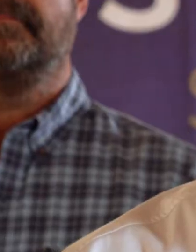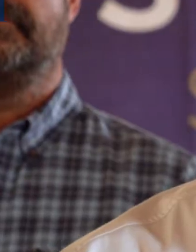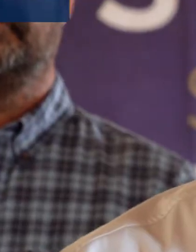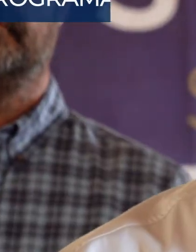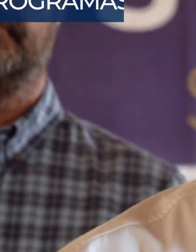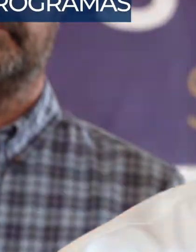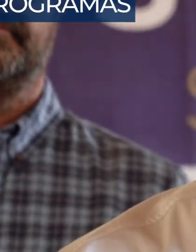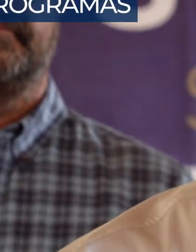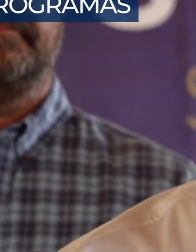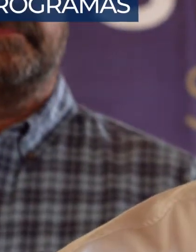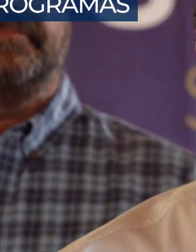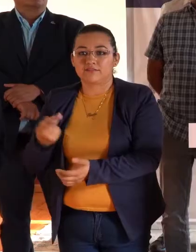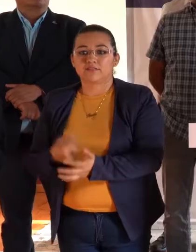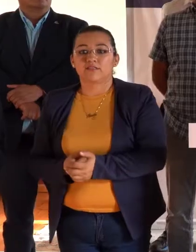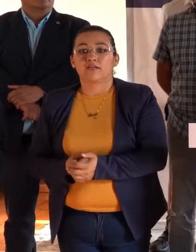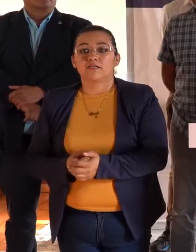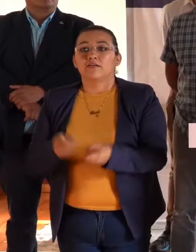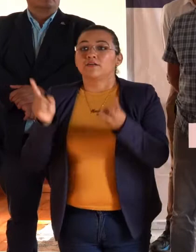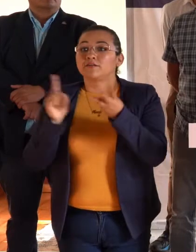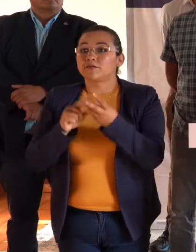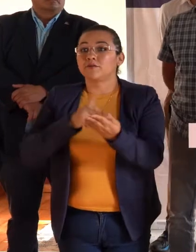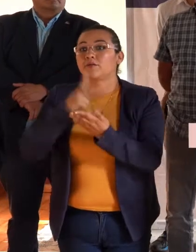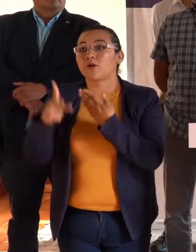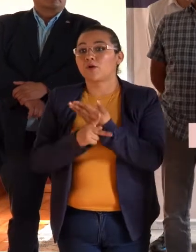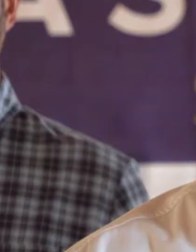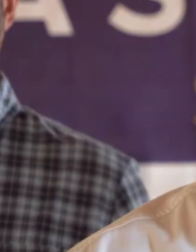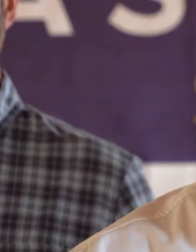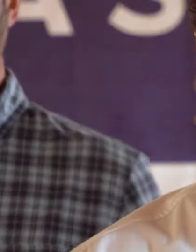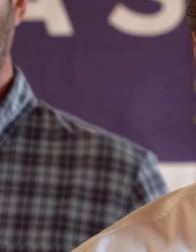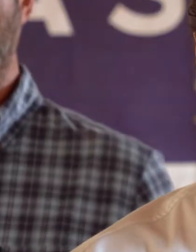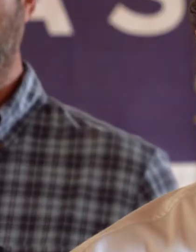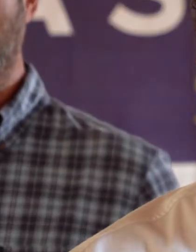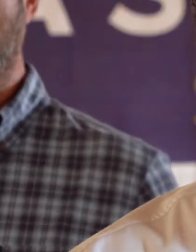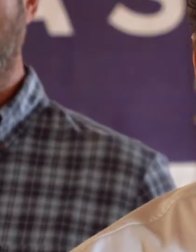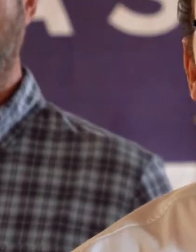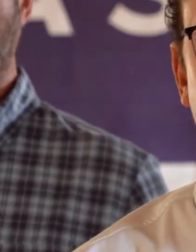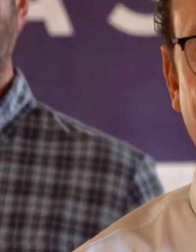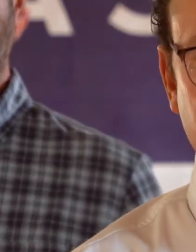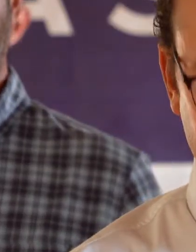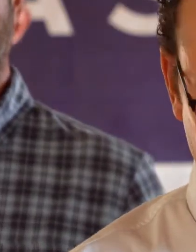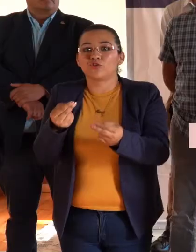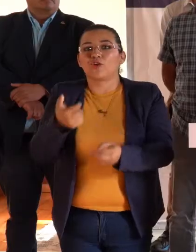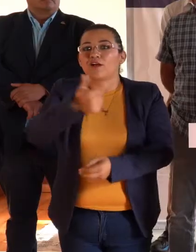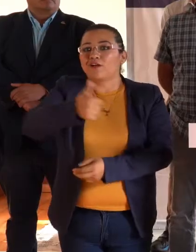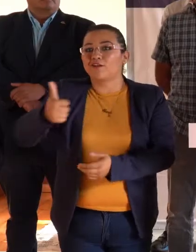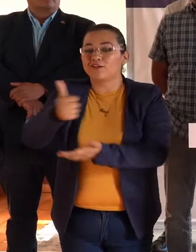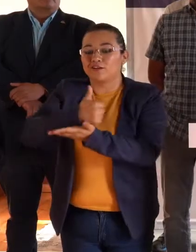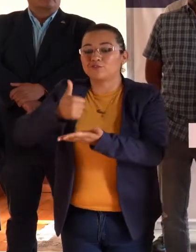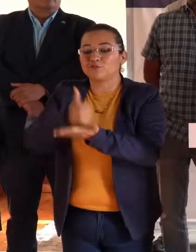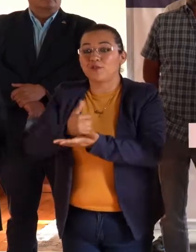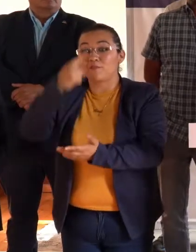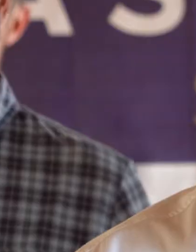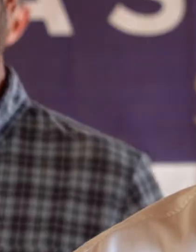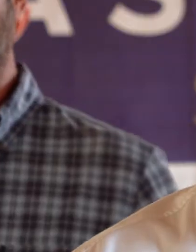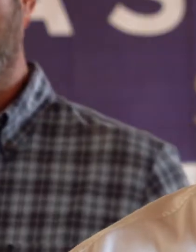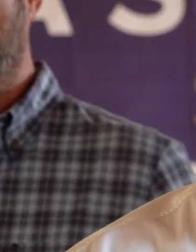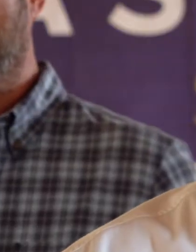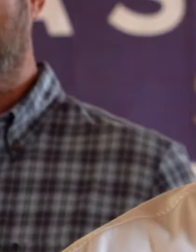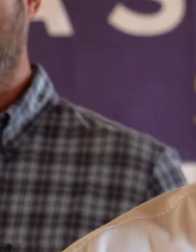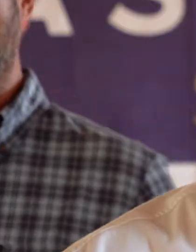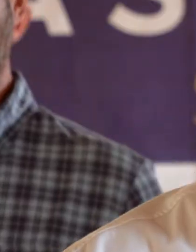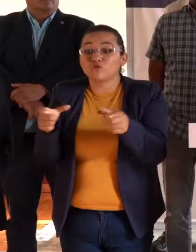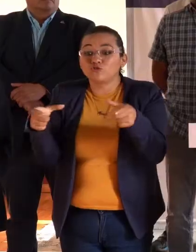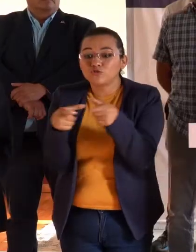consiste en 5 grandes programas. Programa Entre Todos, apoyo a los pequeños negocios de barrio. Con el propósito de fortalecer la